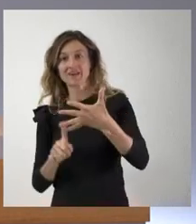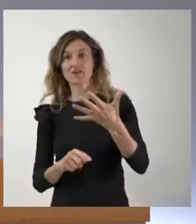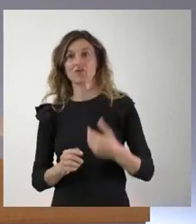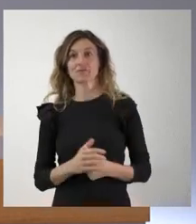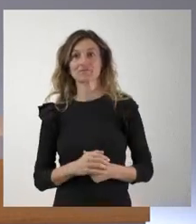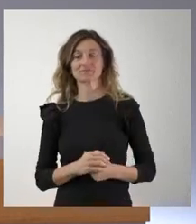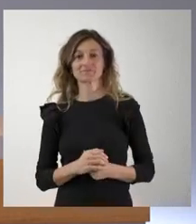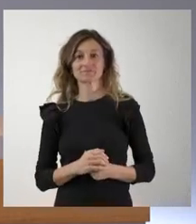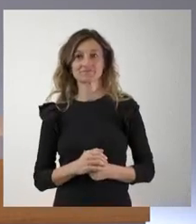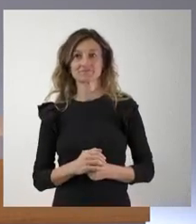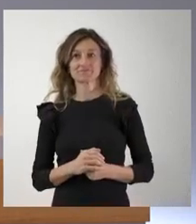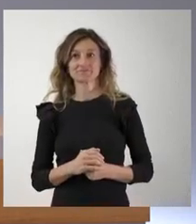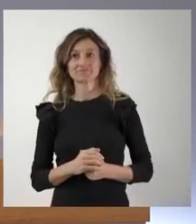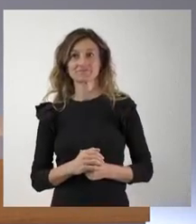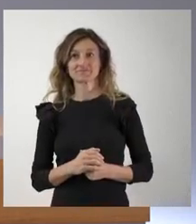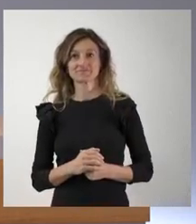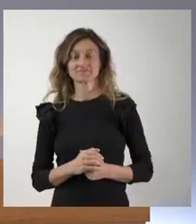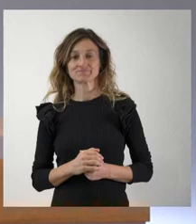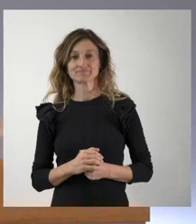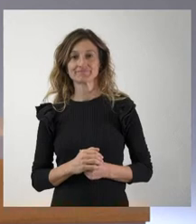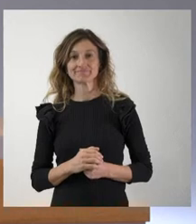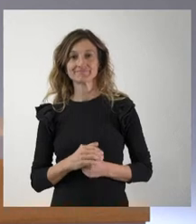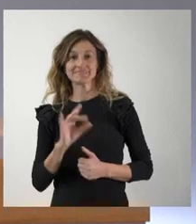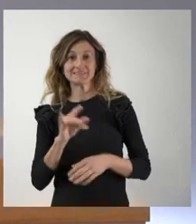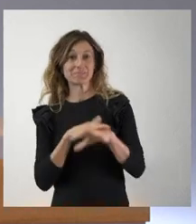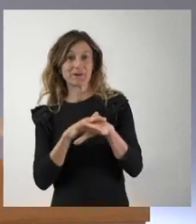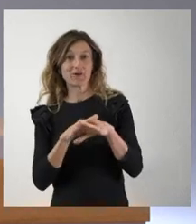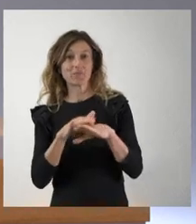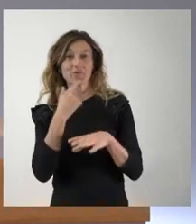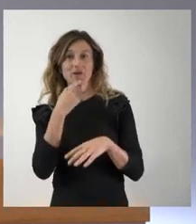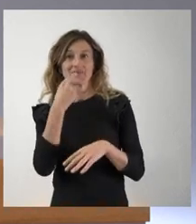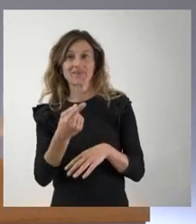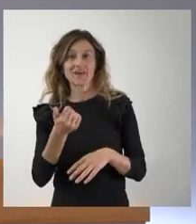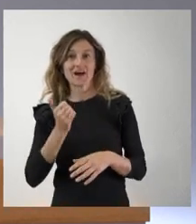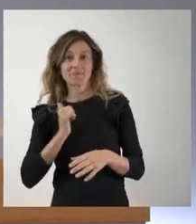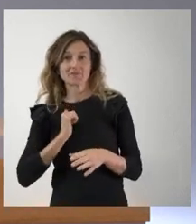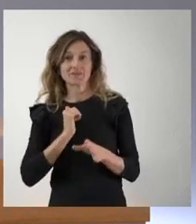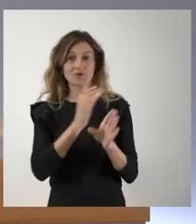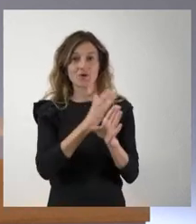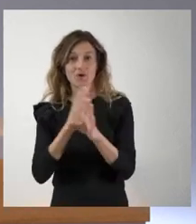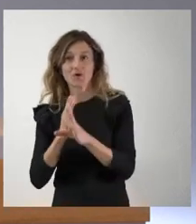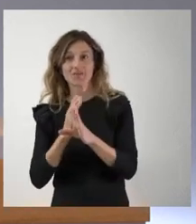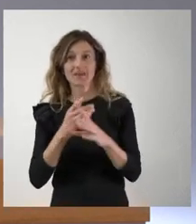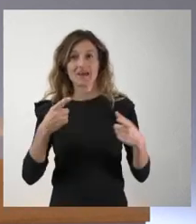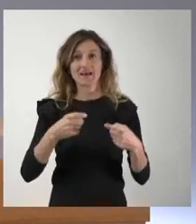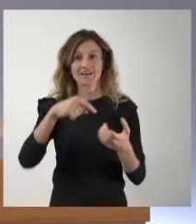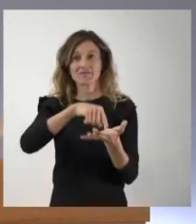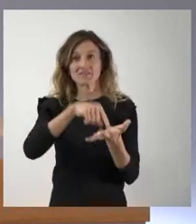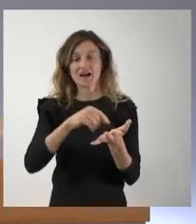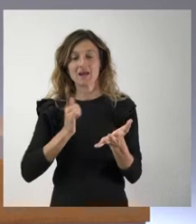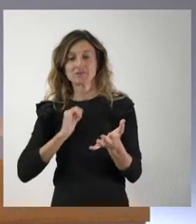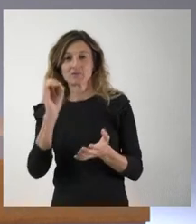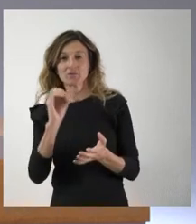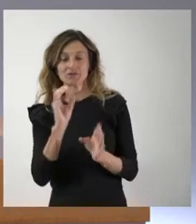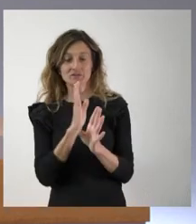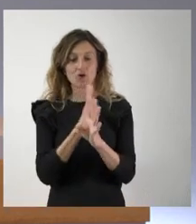sí sí sí sí sí es que perdónenme como decían aprovechando y tal copia de la Gráfica Y aprovechando del presupuesto qué opinas